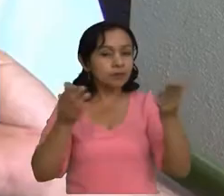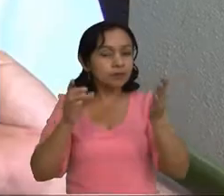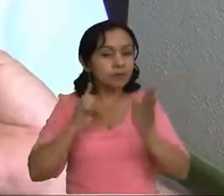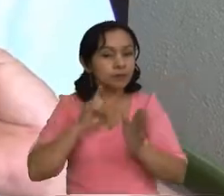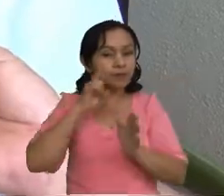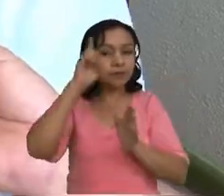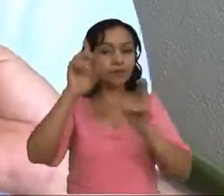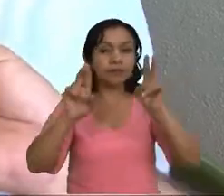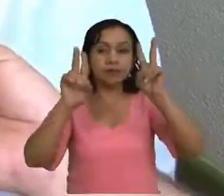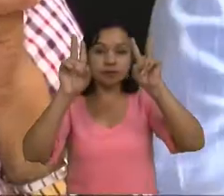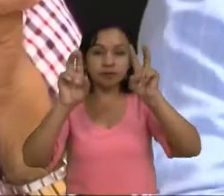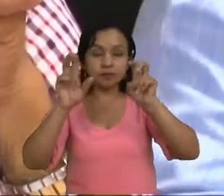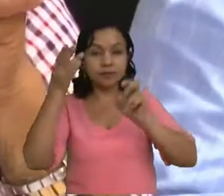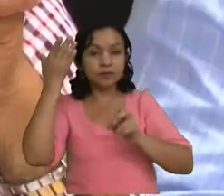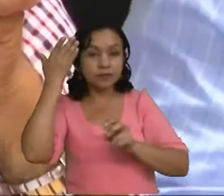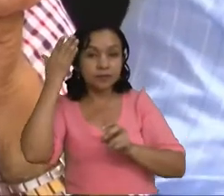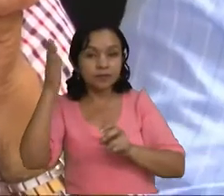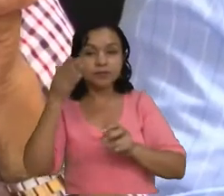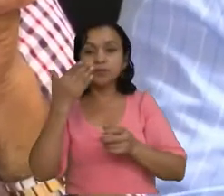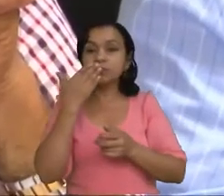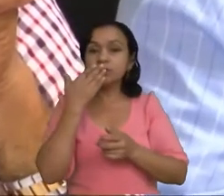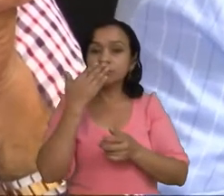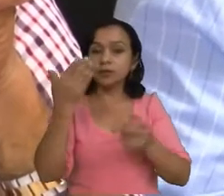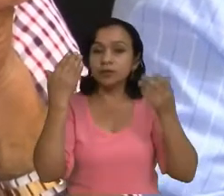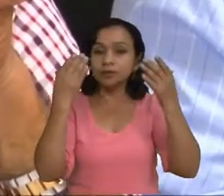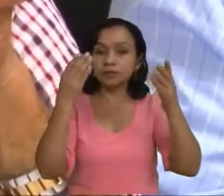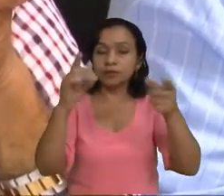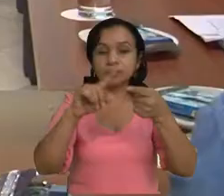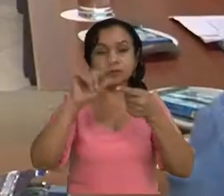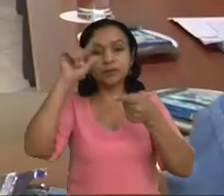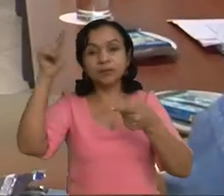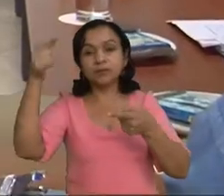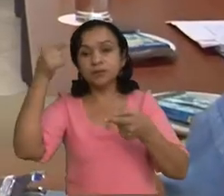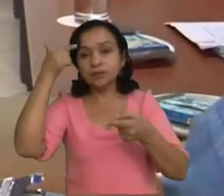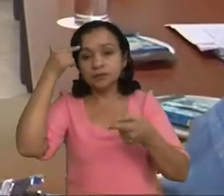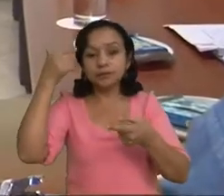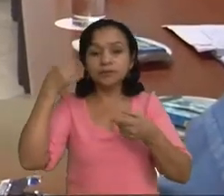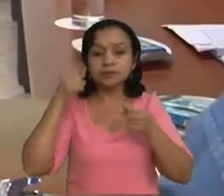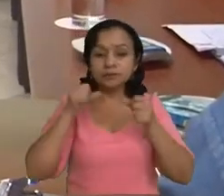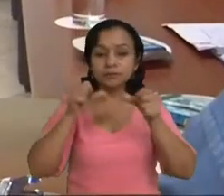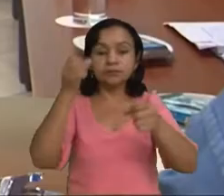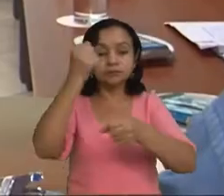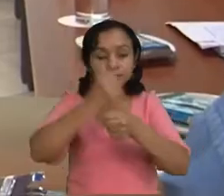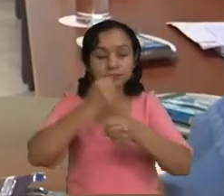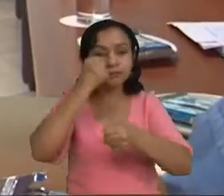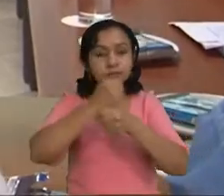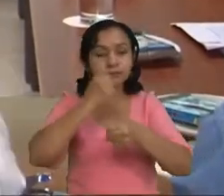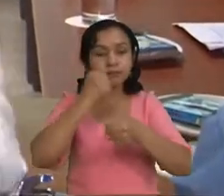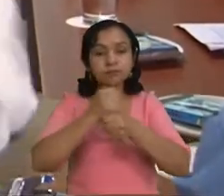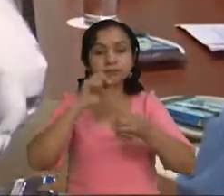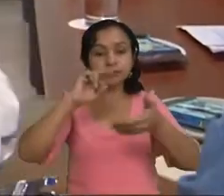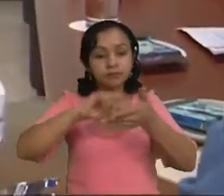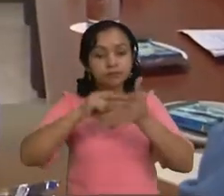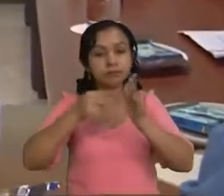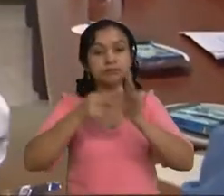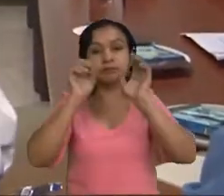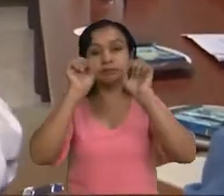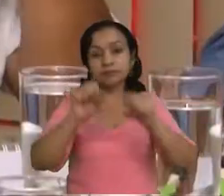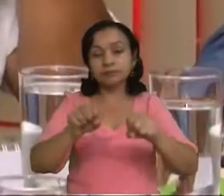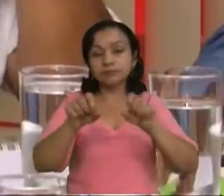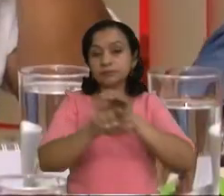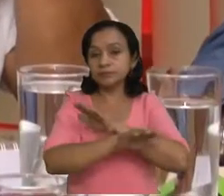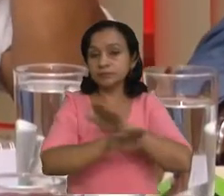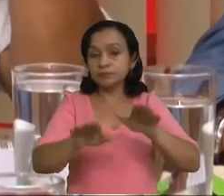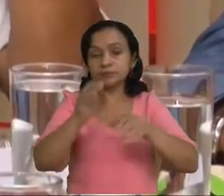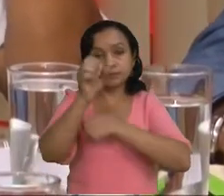tema. Sabemos que tenemos logros cuantiosos. Nuestro gobierno ha venido trabajando insistentemente y es por eso que nosotros logramos culminar